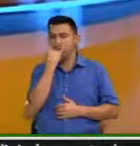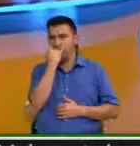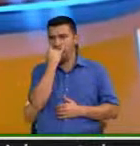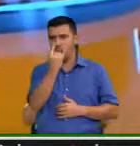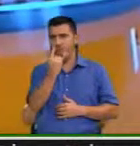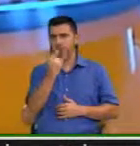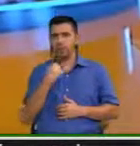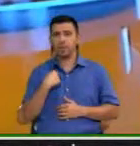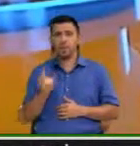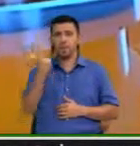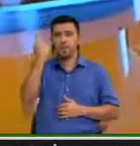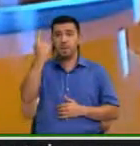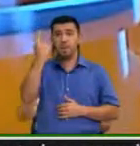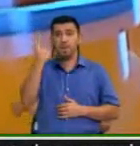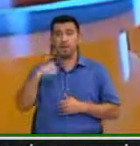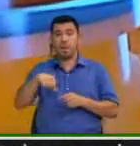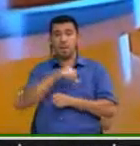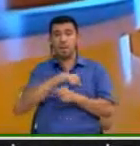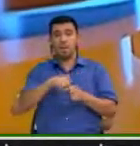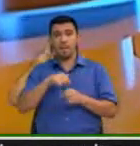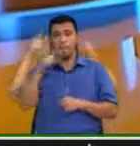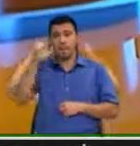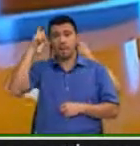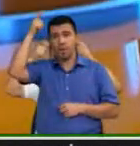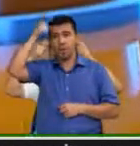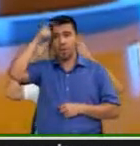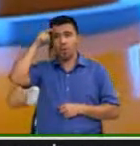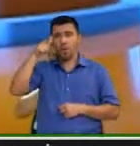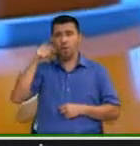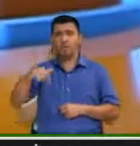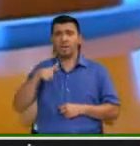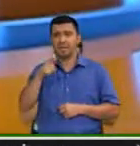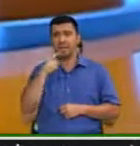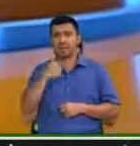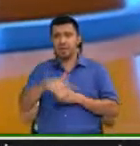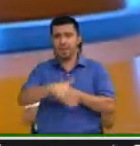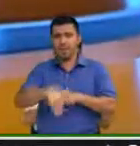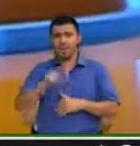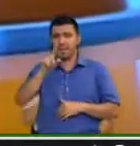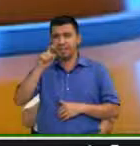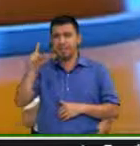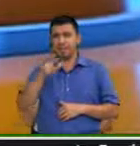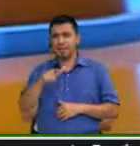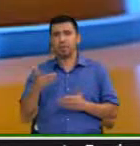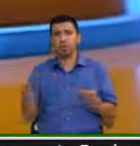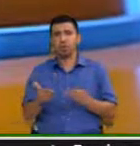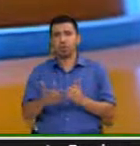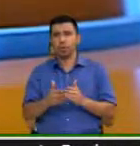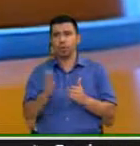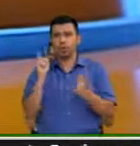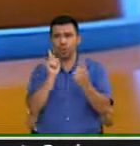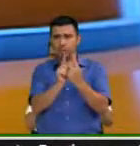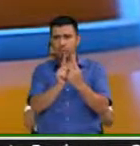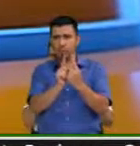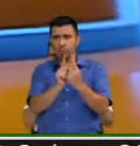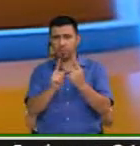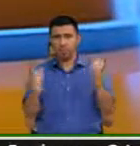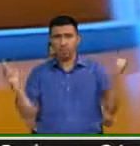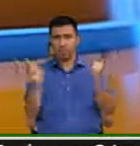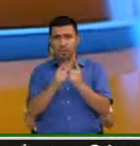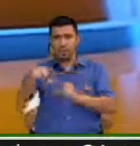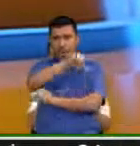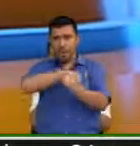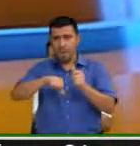Corona, seguimos hacia Cajazán, bajamos por la calle 61, llegaríamos a un punto de encuentro que es el Parque